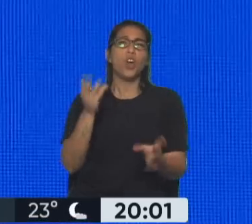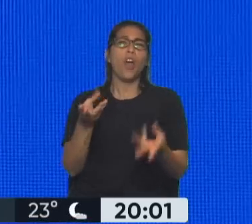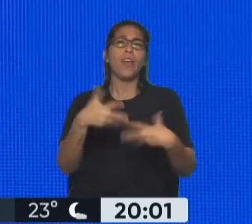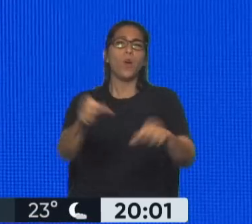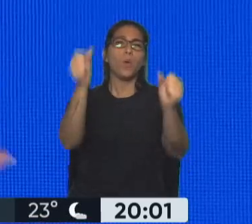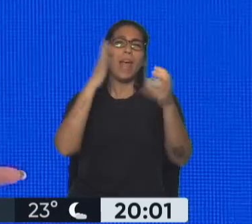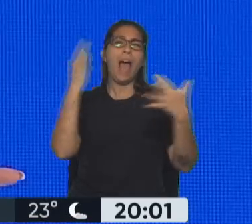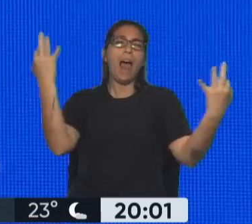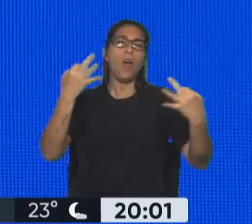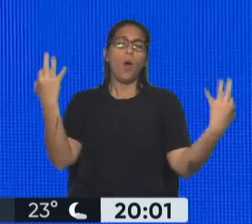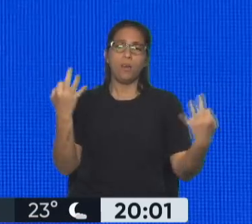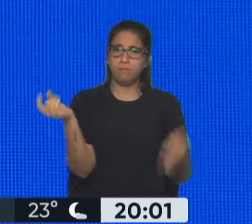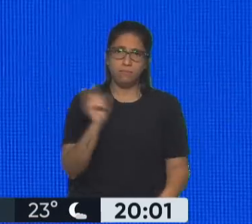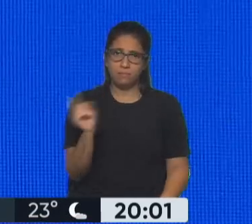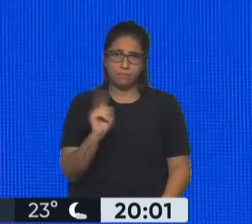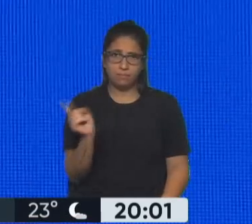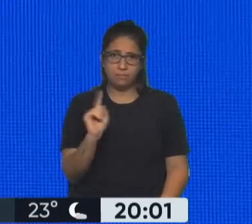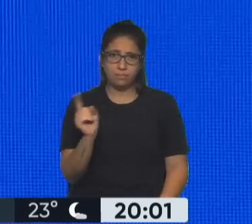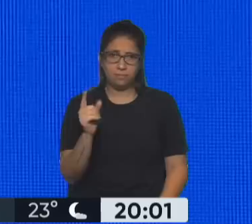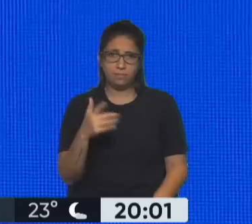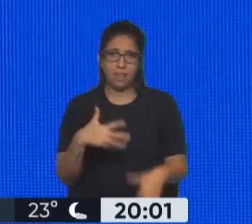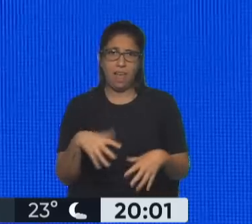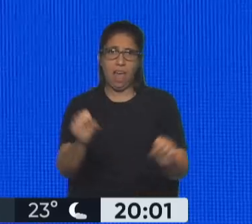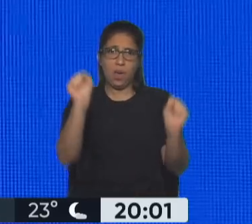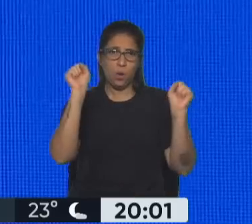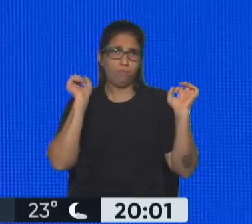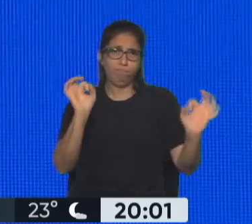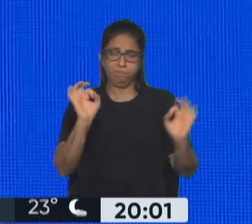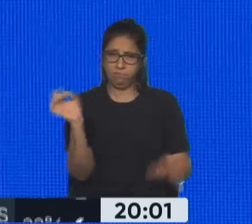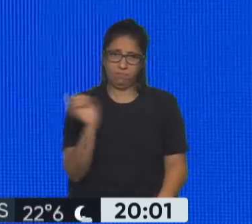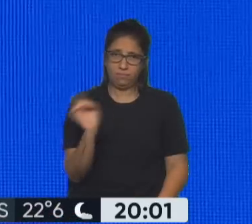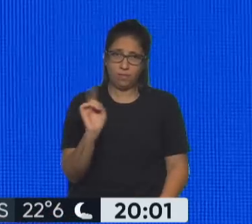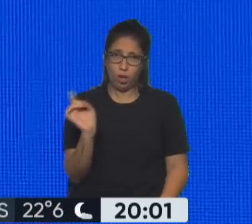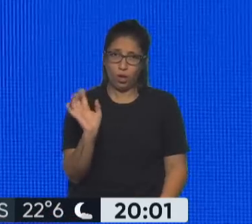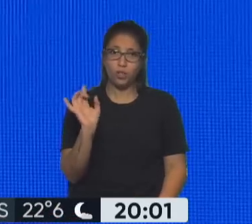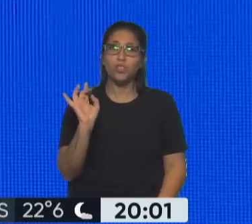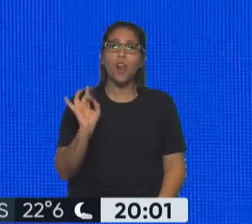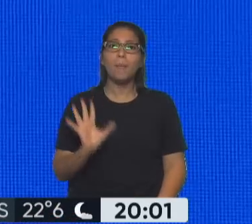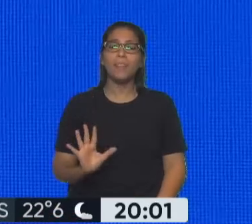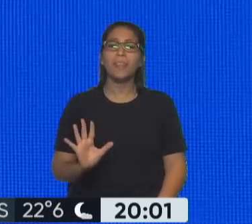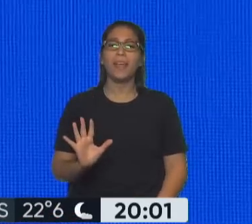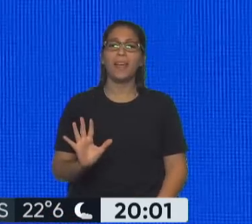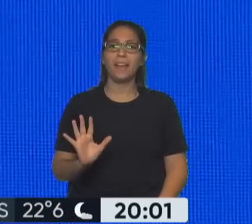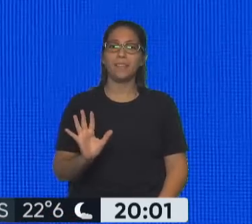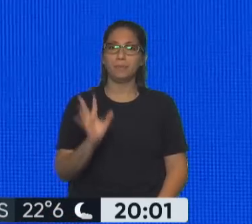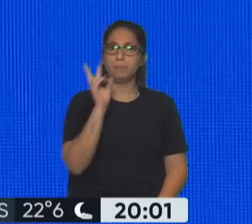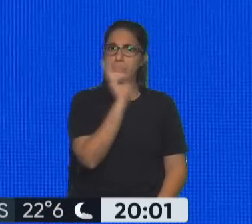agujero al mate. No, no hemos descubierto el agujero al mate. Simplemente, miren ese